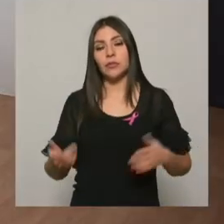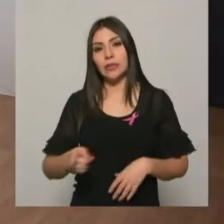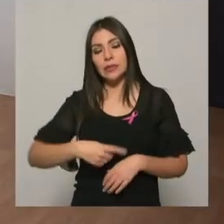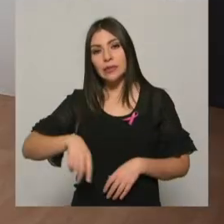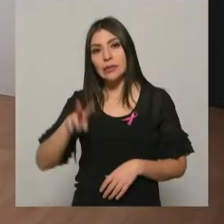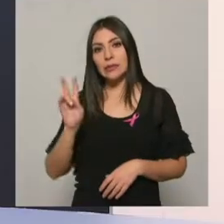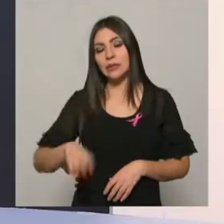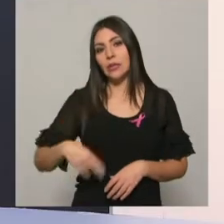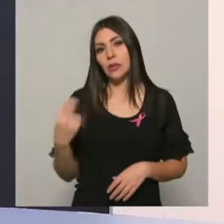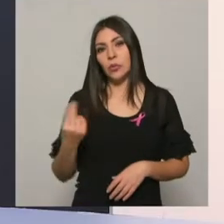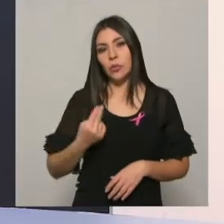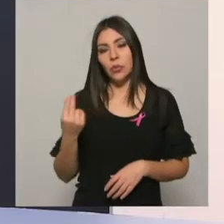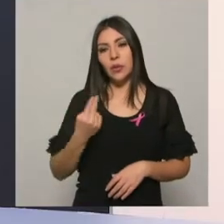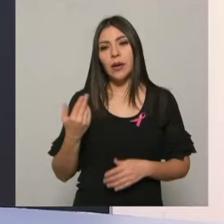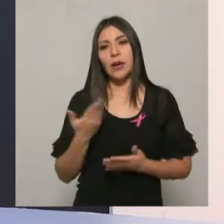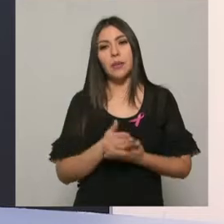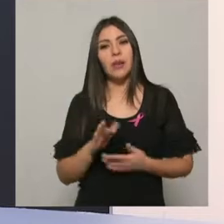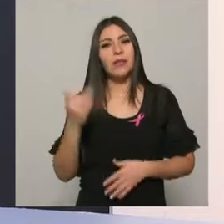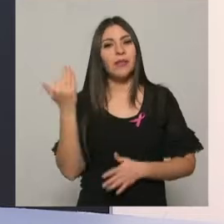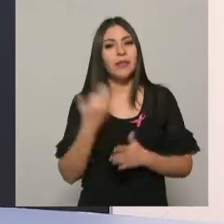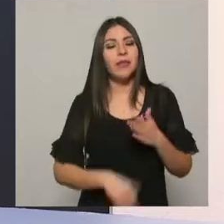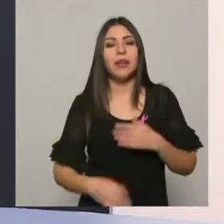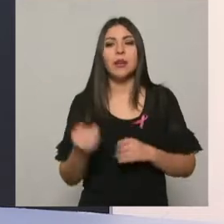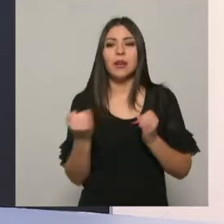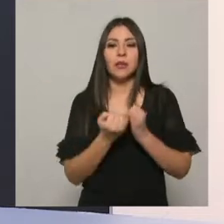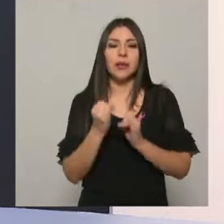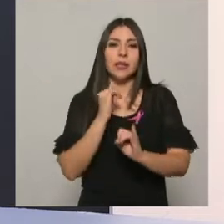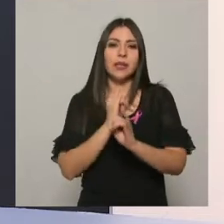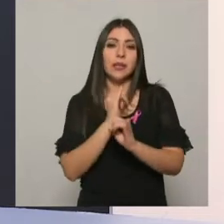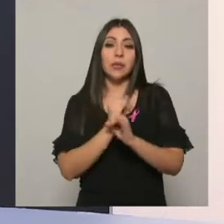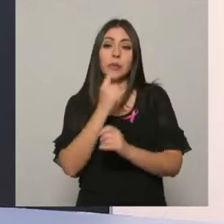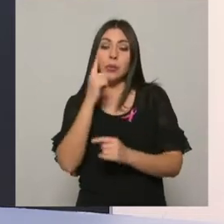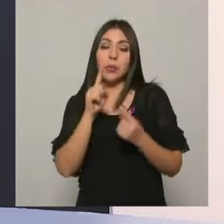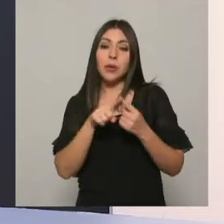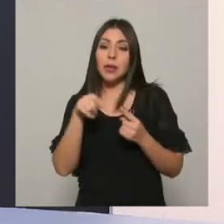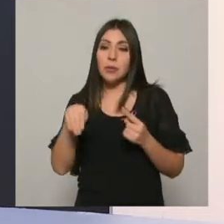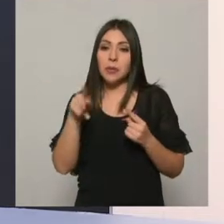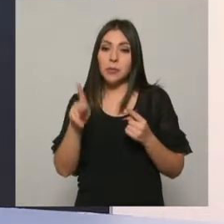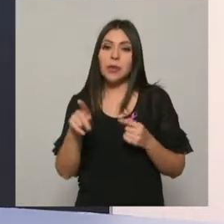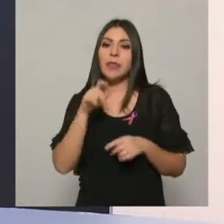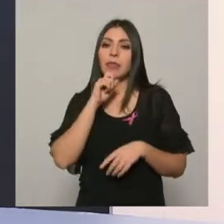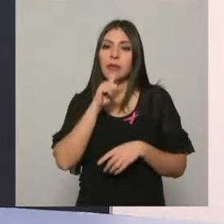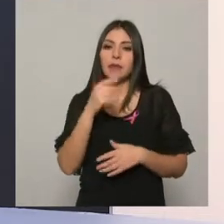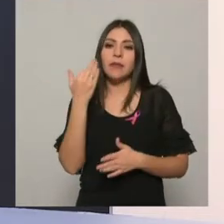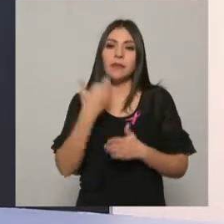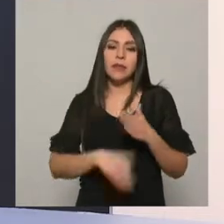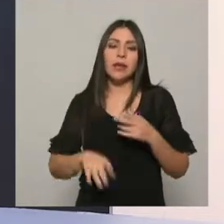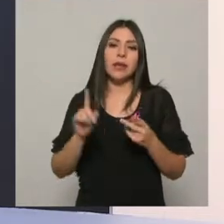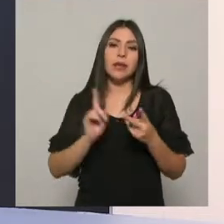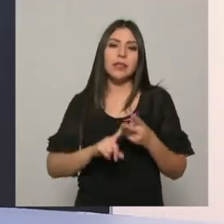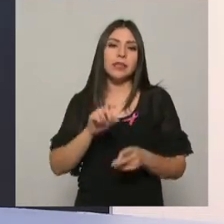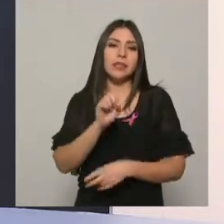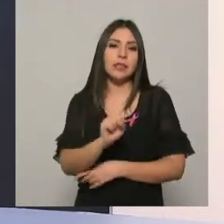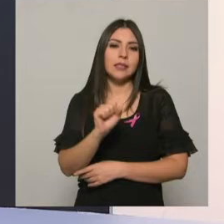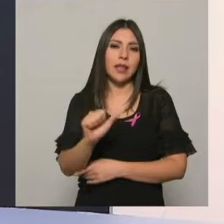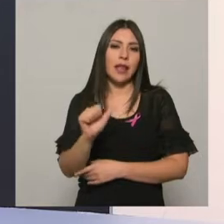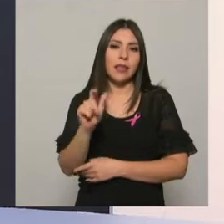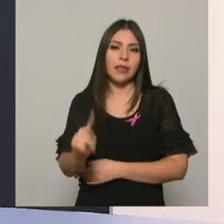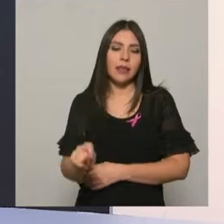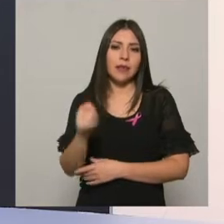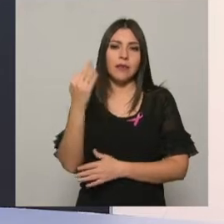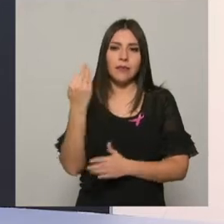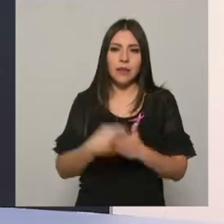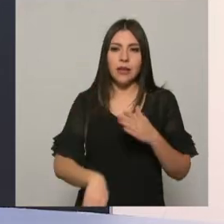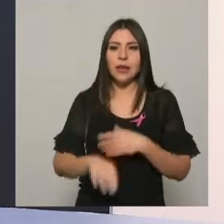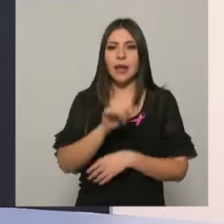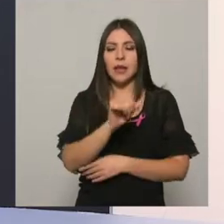una aplicación del SAT, o sea, de verdad, no nada más del Ministerio Público Móvil, también hacen falta estas aplicaciones, de verdad,